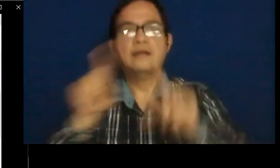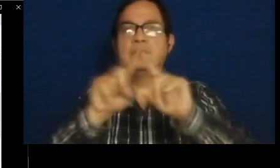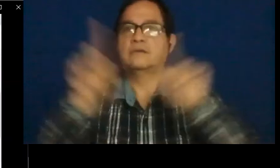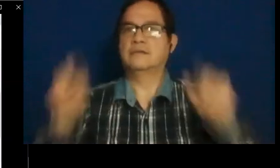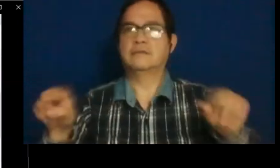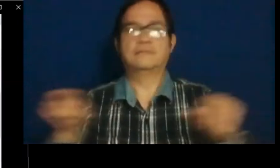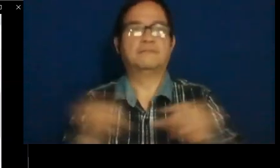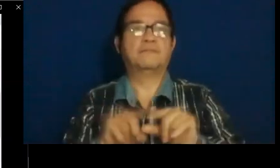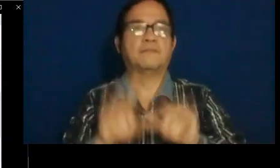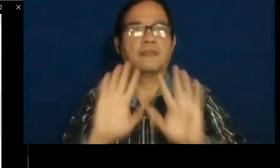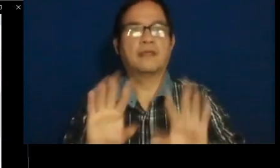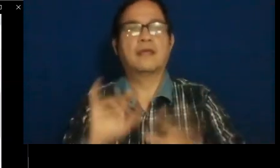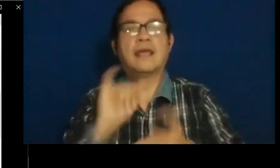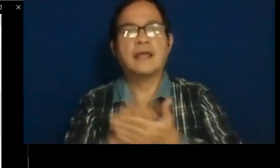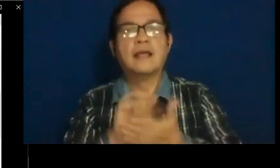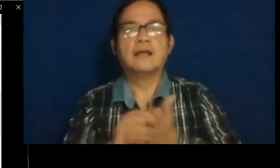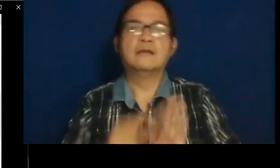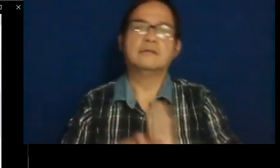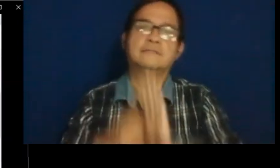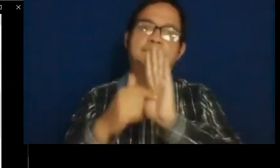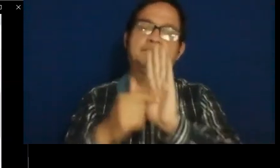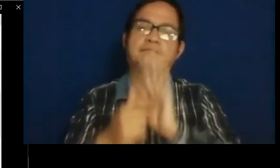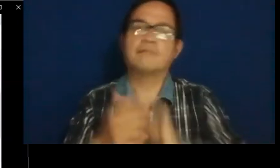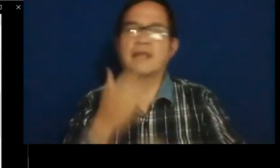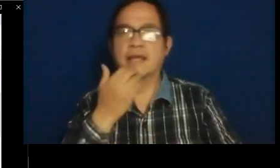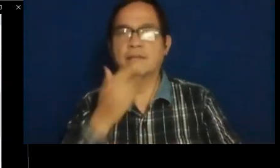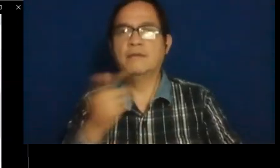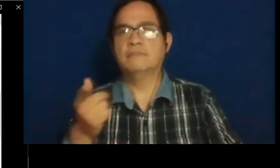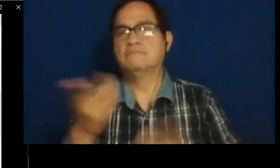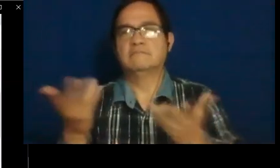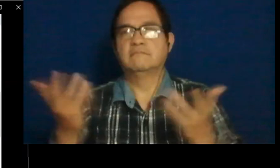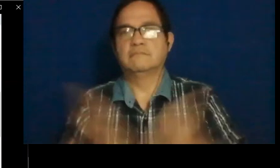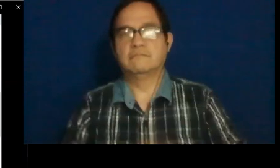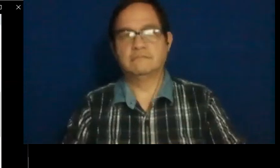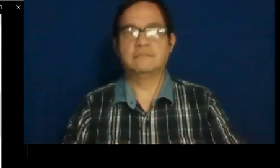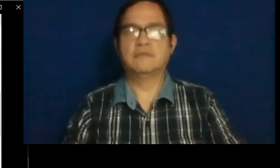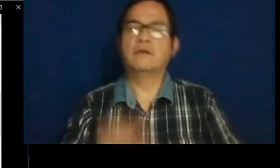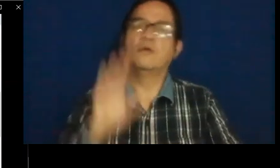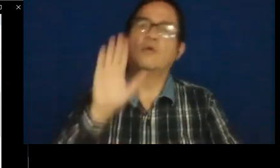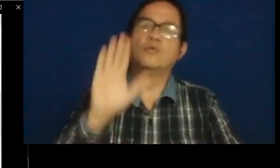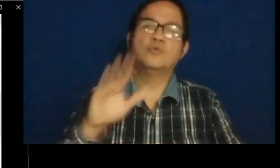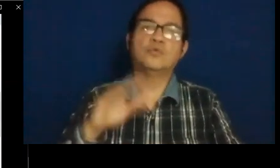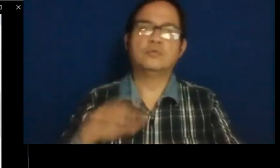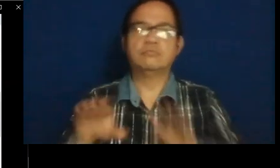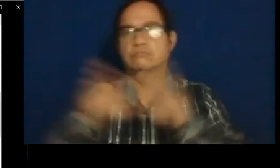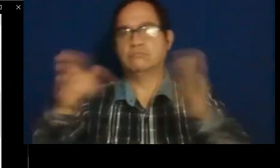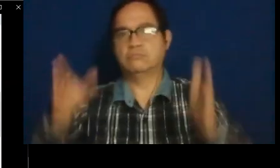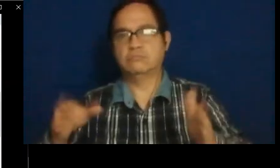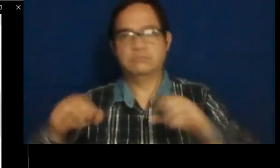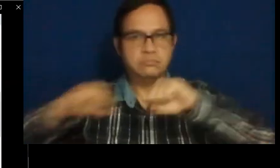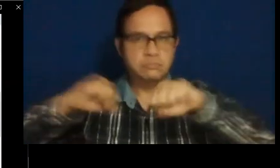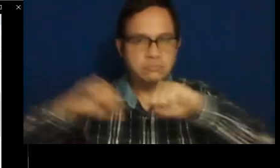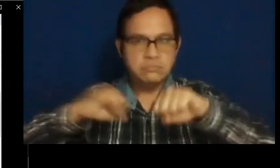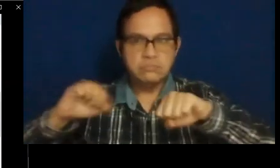completa, y rápidamente les voy a explicar. Entonces, nosotros tenemos aquí un montaje dinámico en donde vamos a